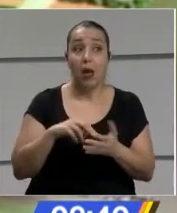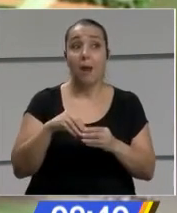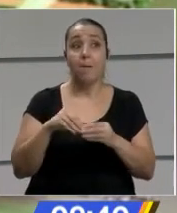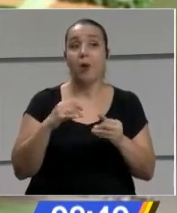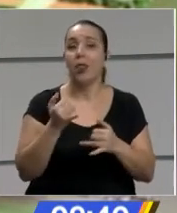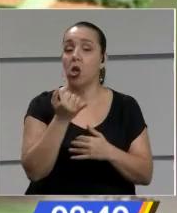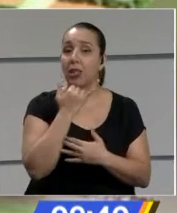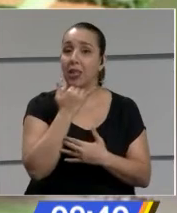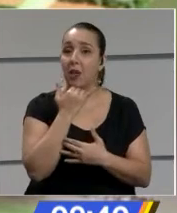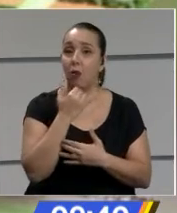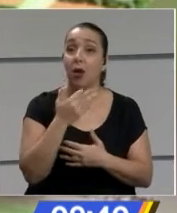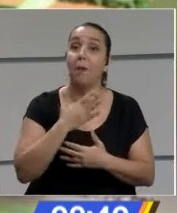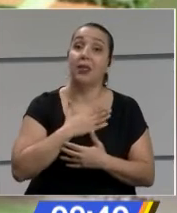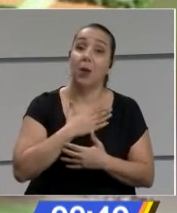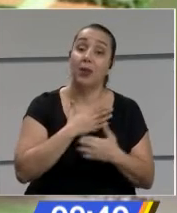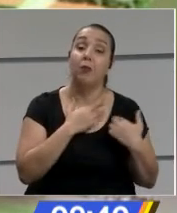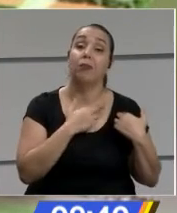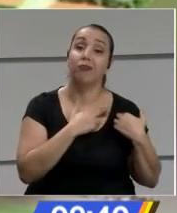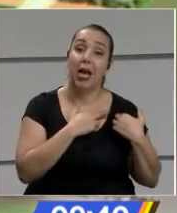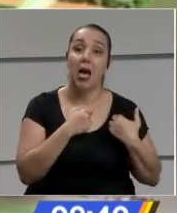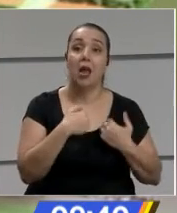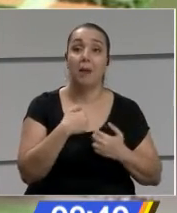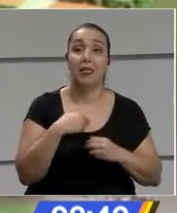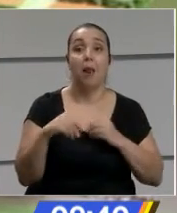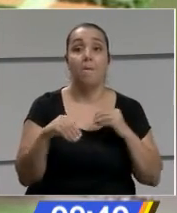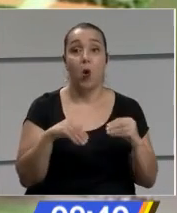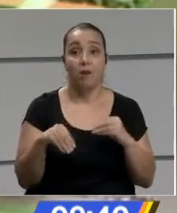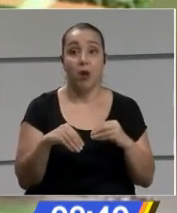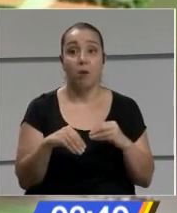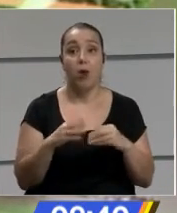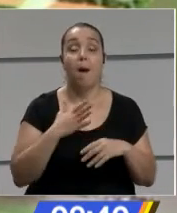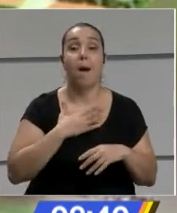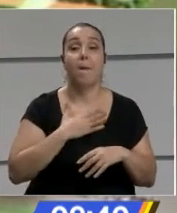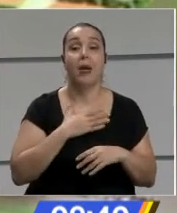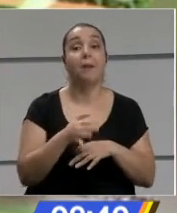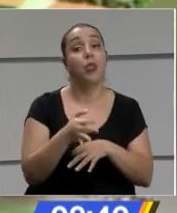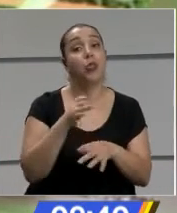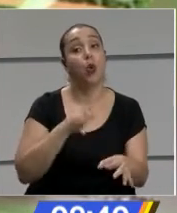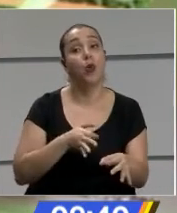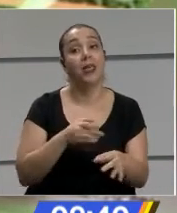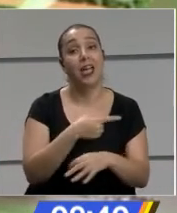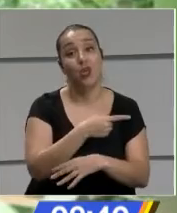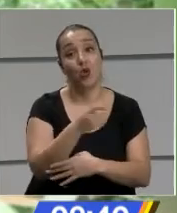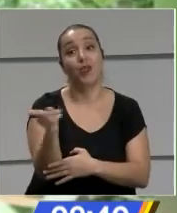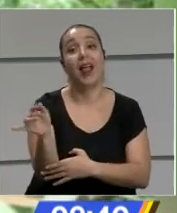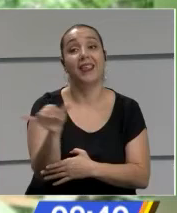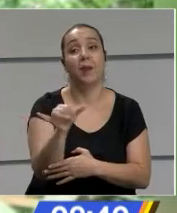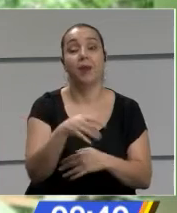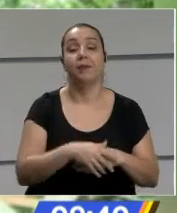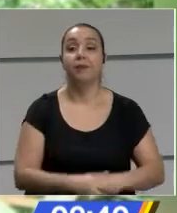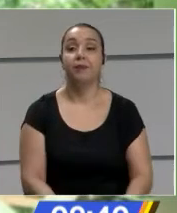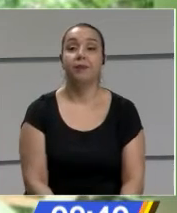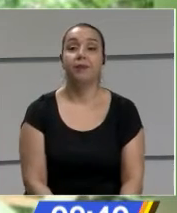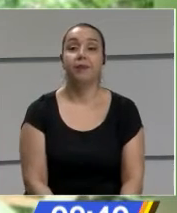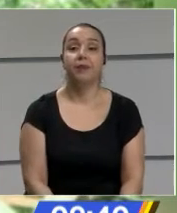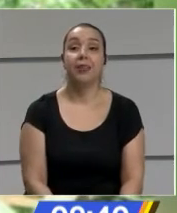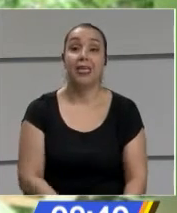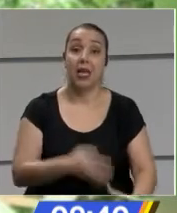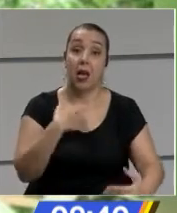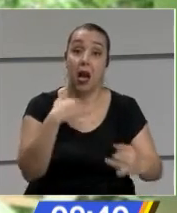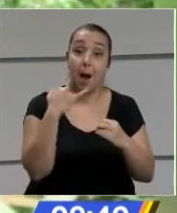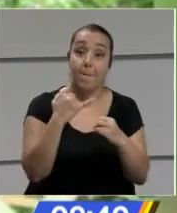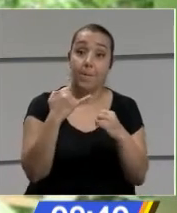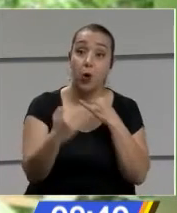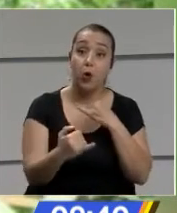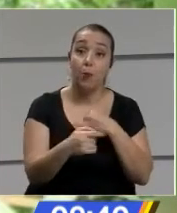y se equivoca? Bueno, pues me va a corresponder a mí, ¿verdad? Entonces ahora sería mi turno y el turno de ustedes también. Y por último,